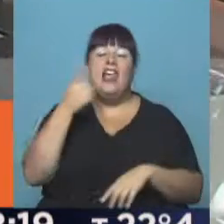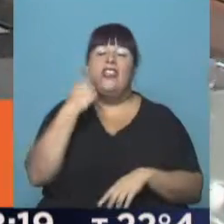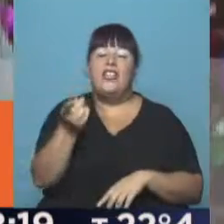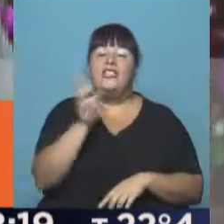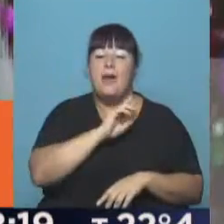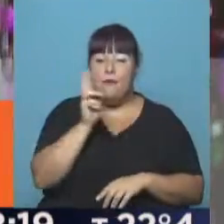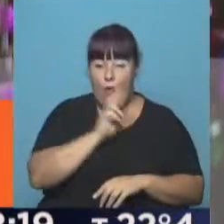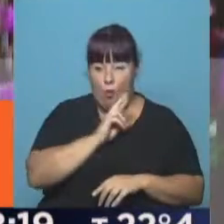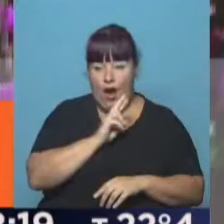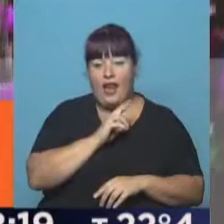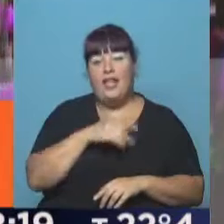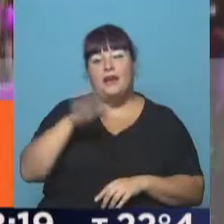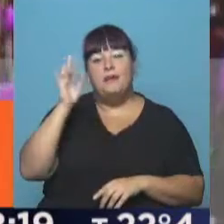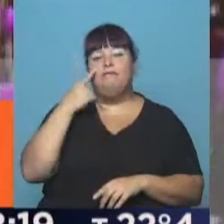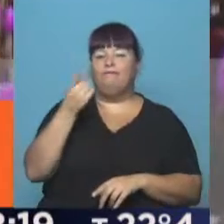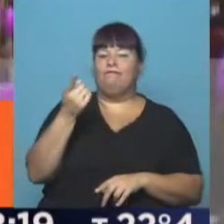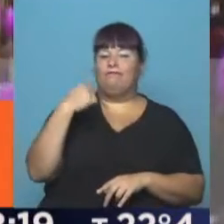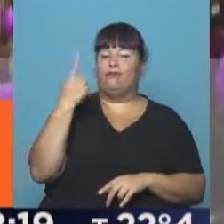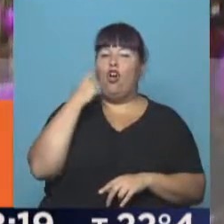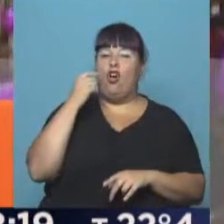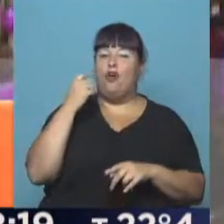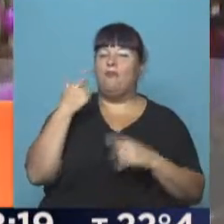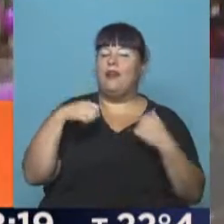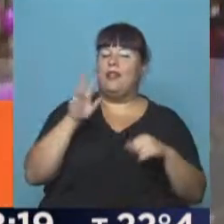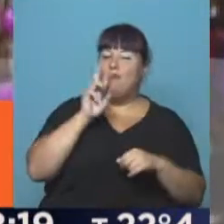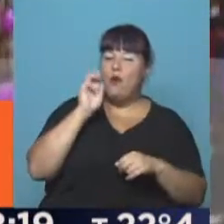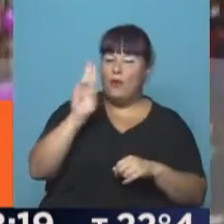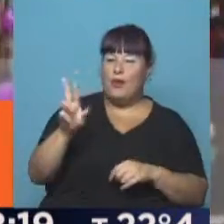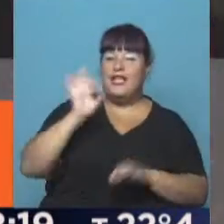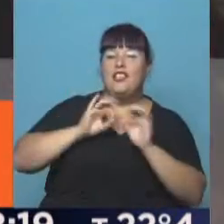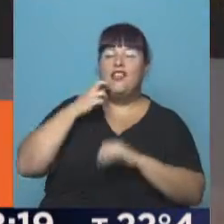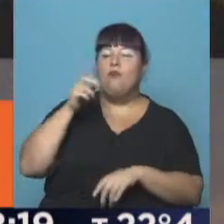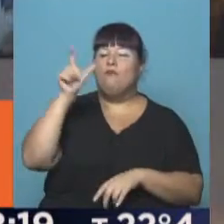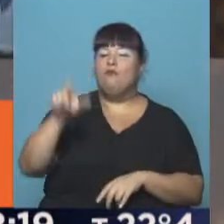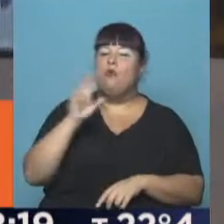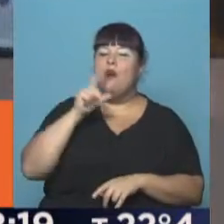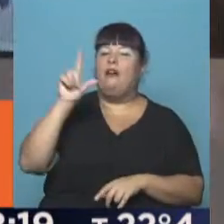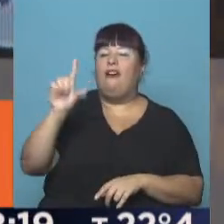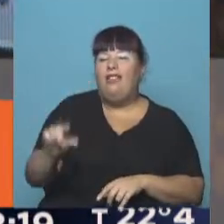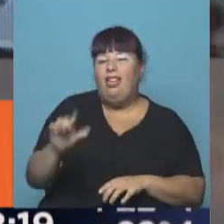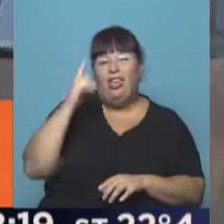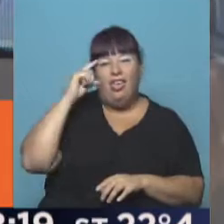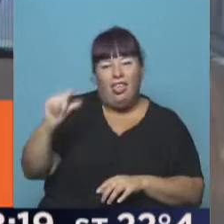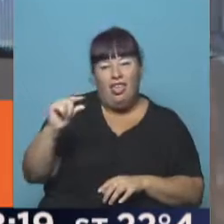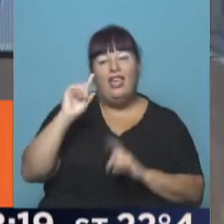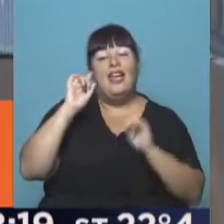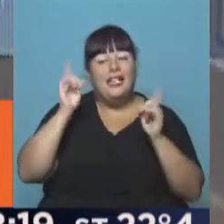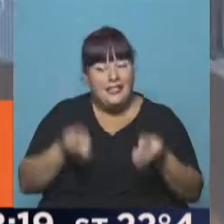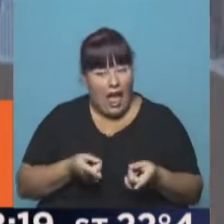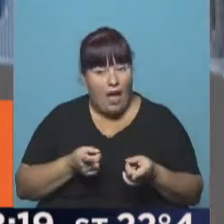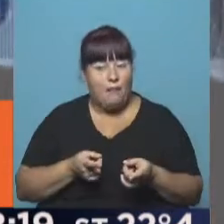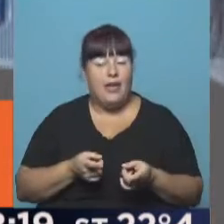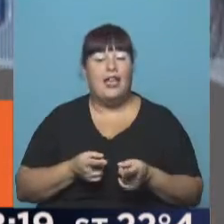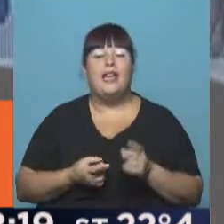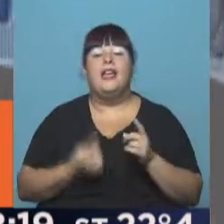mujeres solían ser vistas por los ensayistas del siglo XIX como disminuidas y de hecho